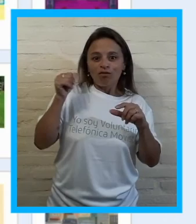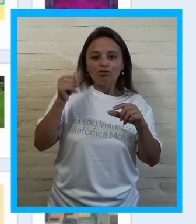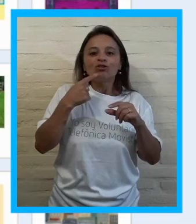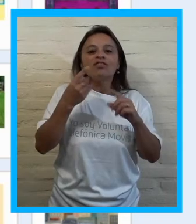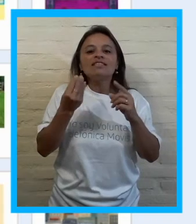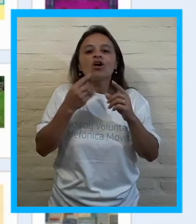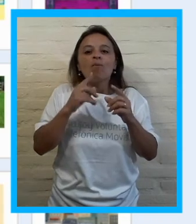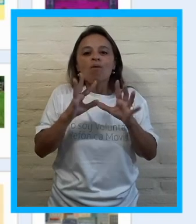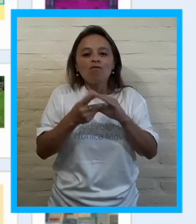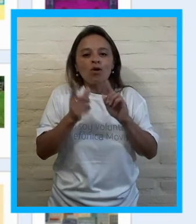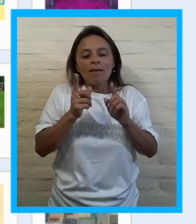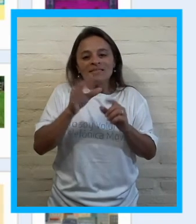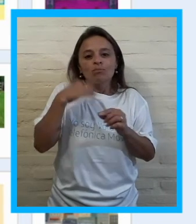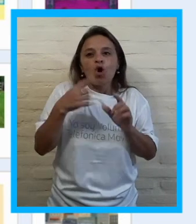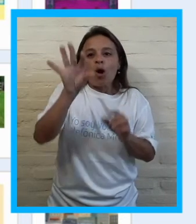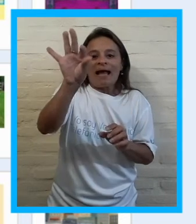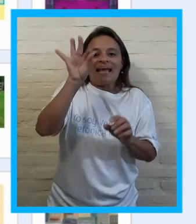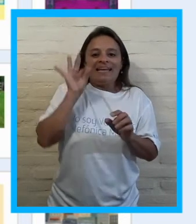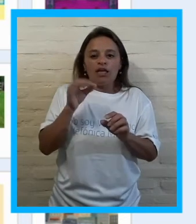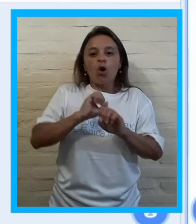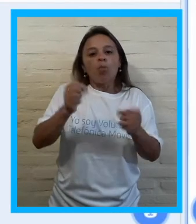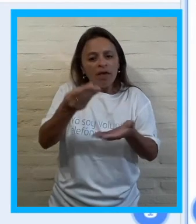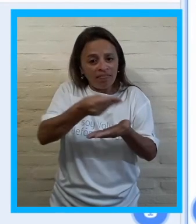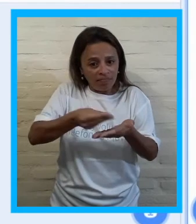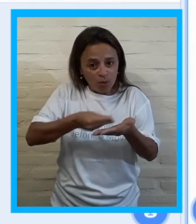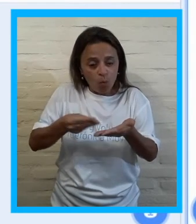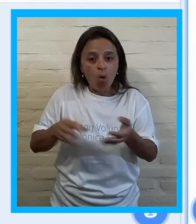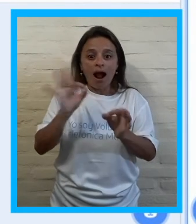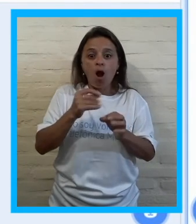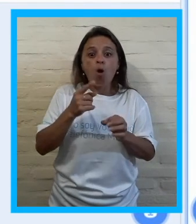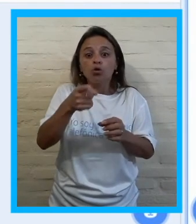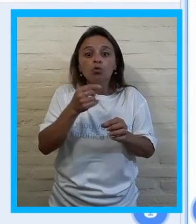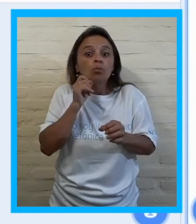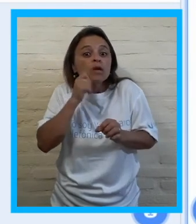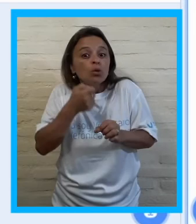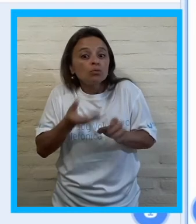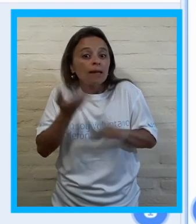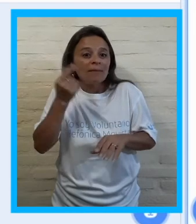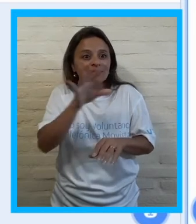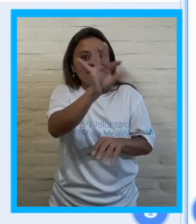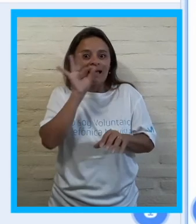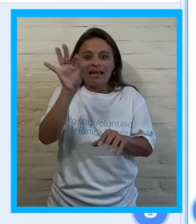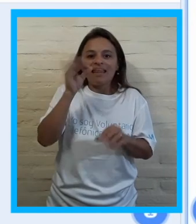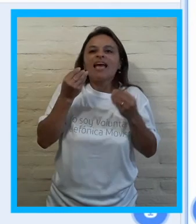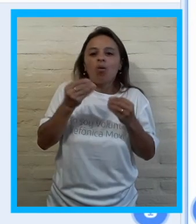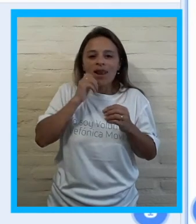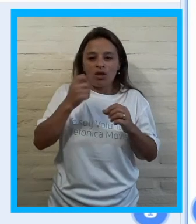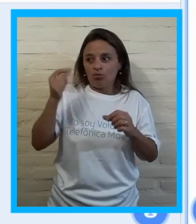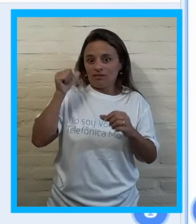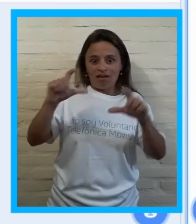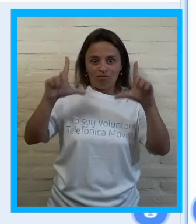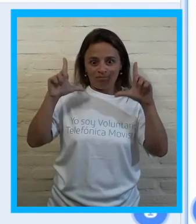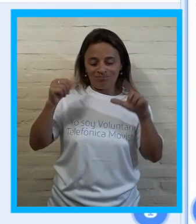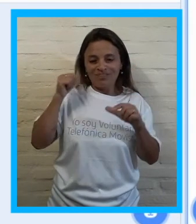ya viene armado, que es el Blue Sky. Podríamos dibujarlo o podríamos elegir cualquier otro, pero este piso marrón que tiene va a ser